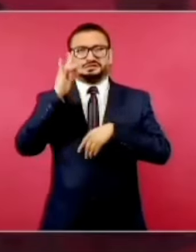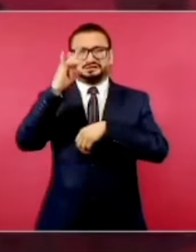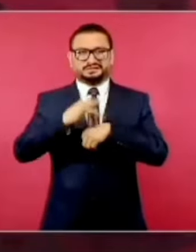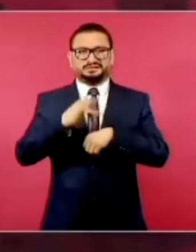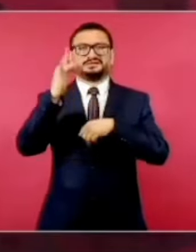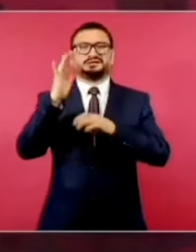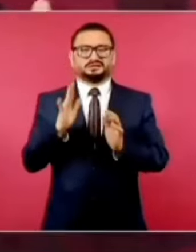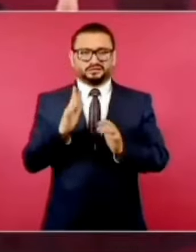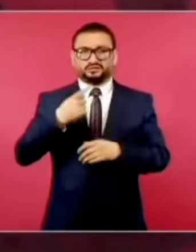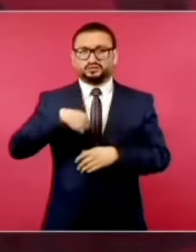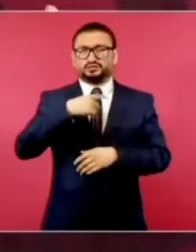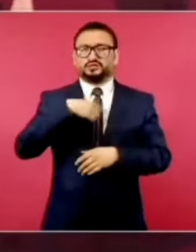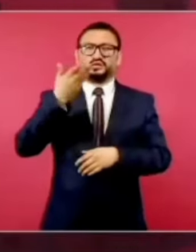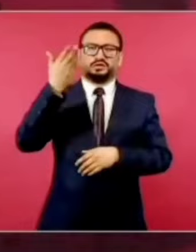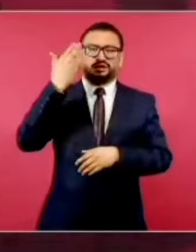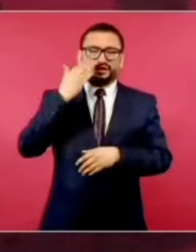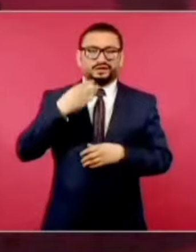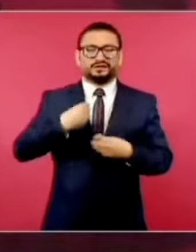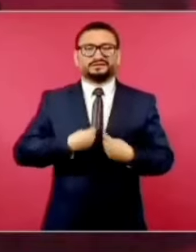vivir